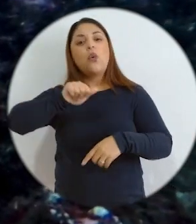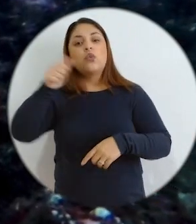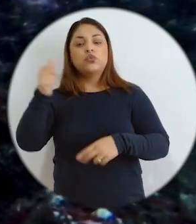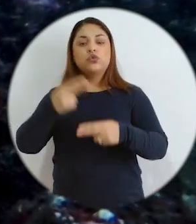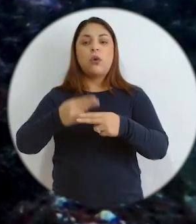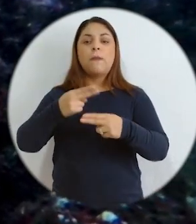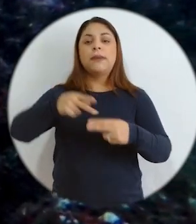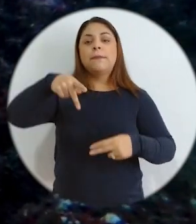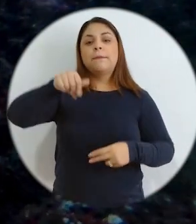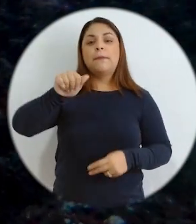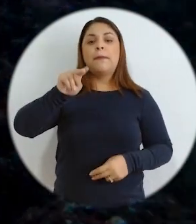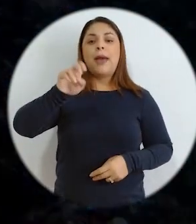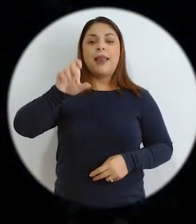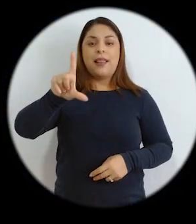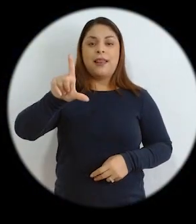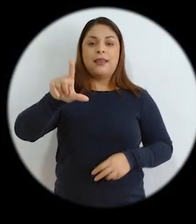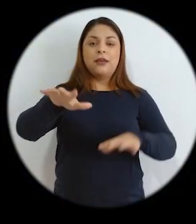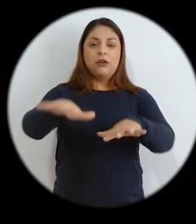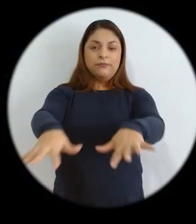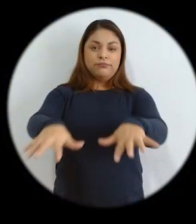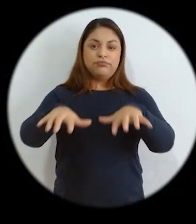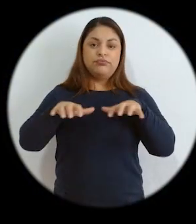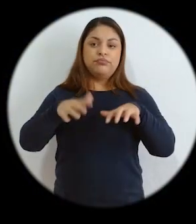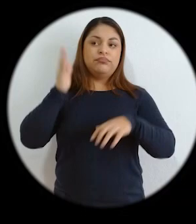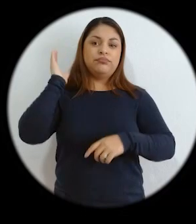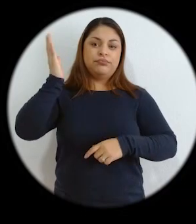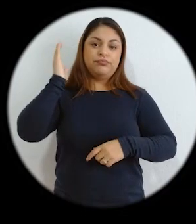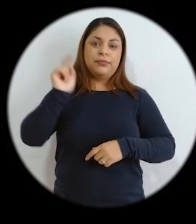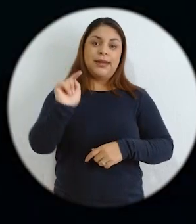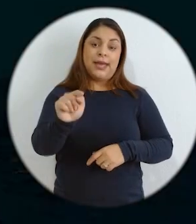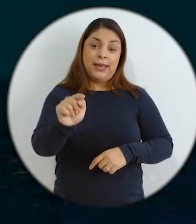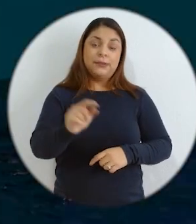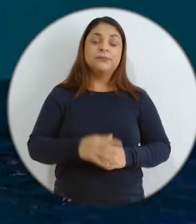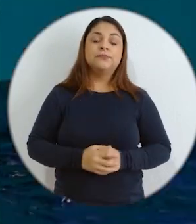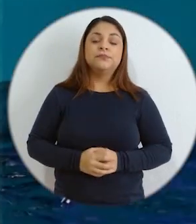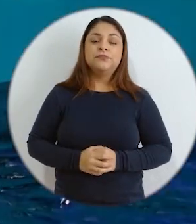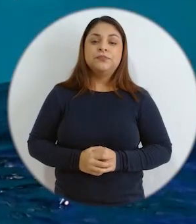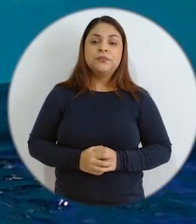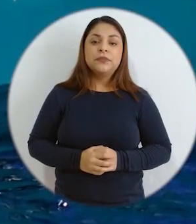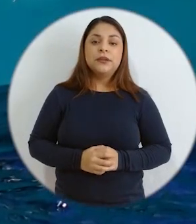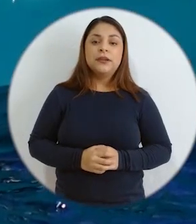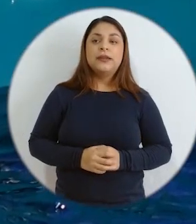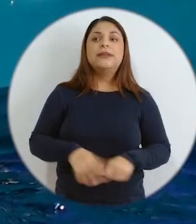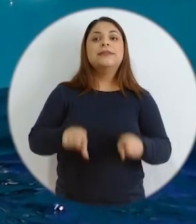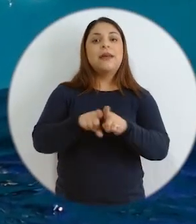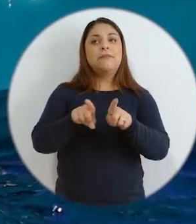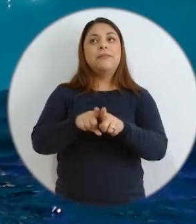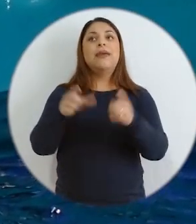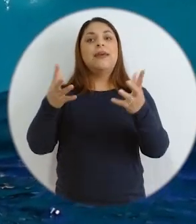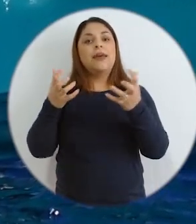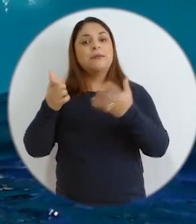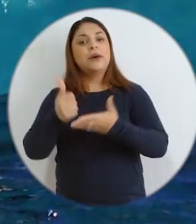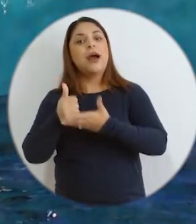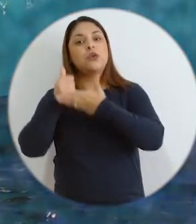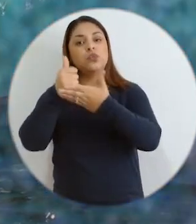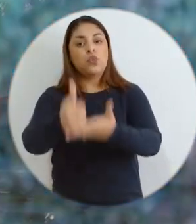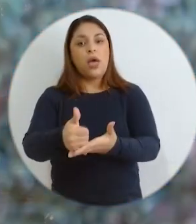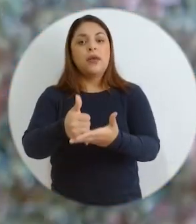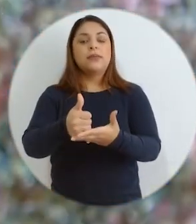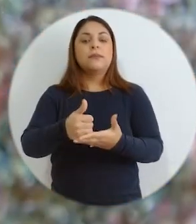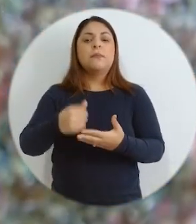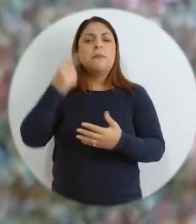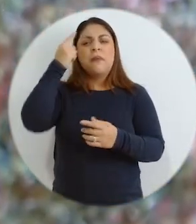sino en un panel que la cátedra estará liderando sobre gobernanza de los océanos,